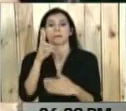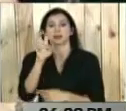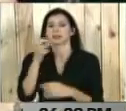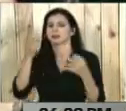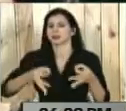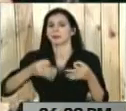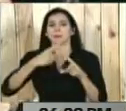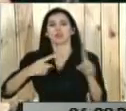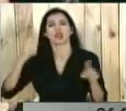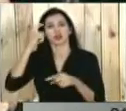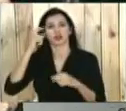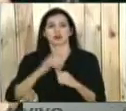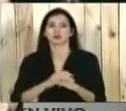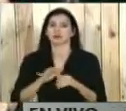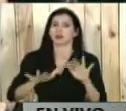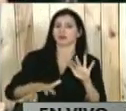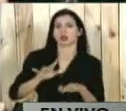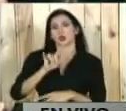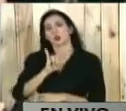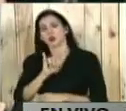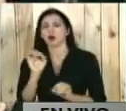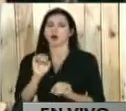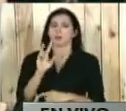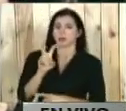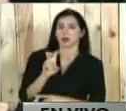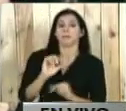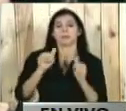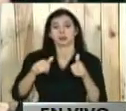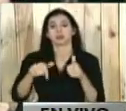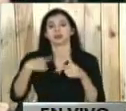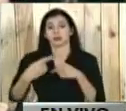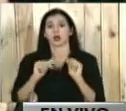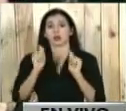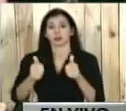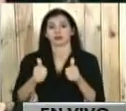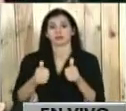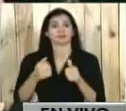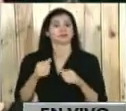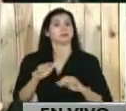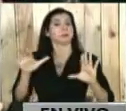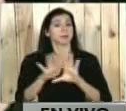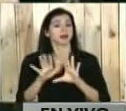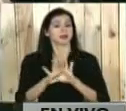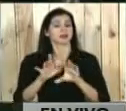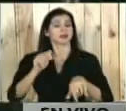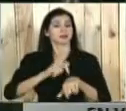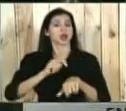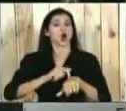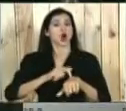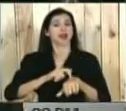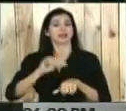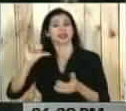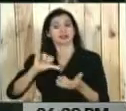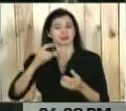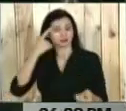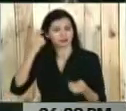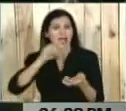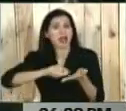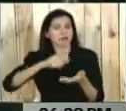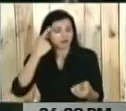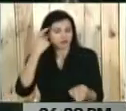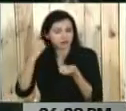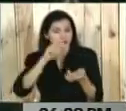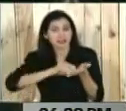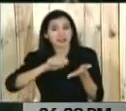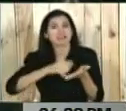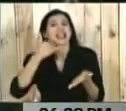estaré de pronto un lunes o un viernes. Mañana arranco, martes, La Hora de la Salsa. No se lo pierdan, anoten allí a las 12 del mediodía,